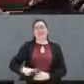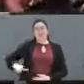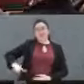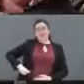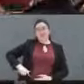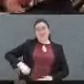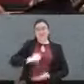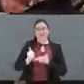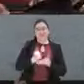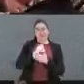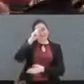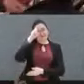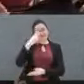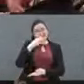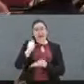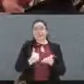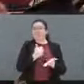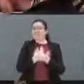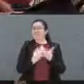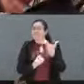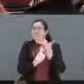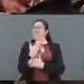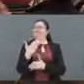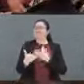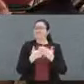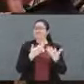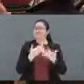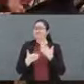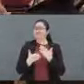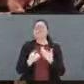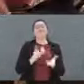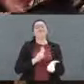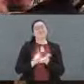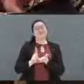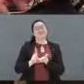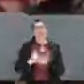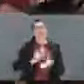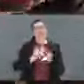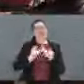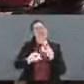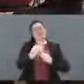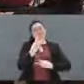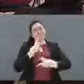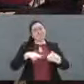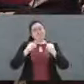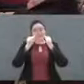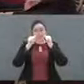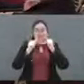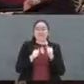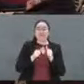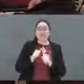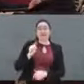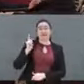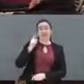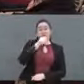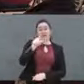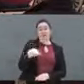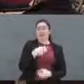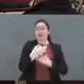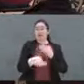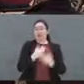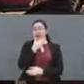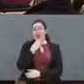de México, ciudad innovadora y de derechos, agradece su fina atención y gentil asistencia, deseando que sigan teniendo